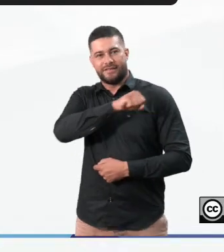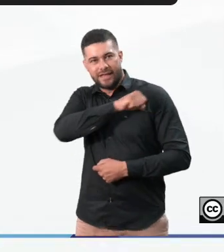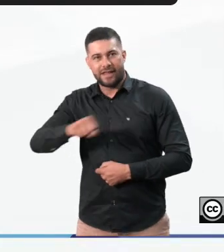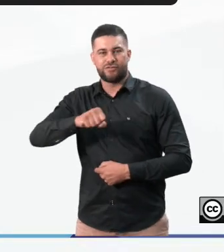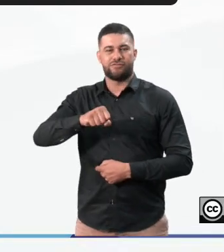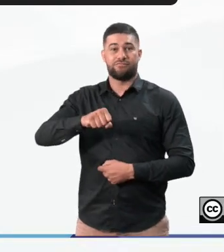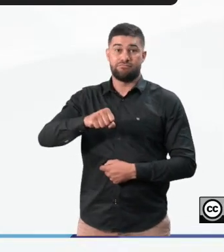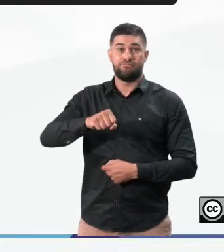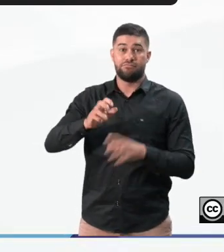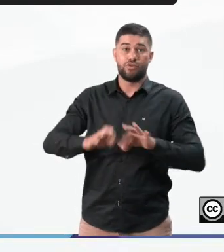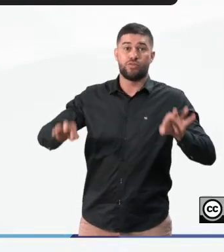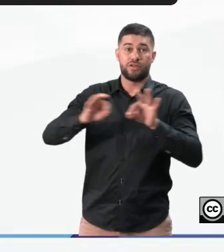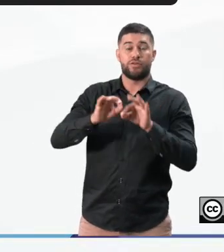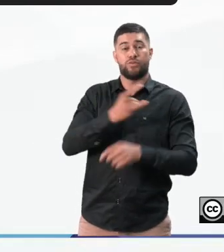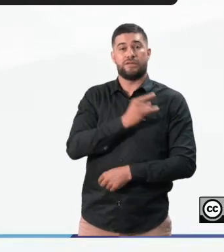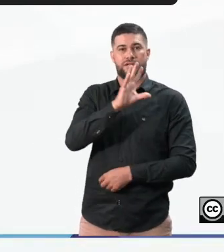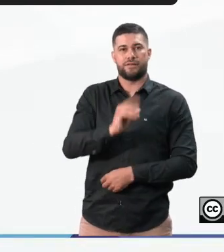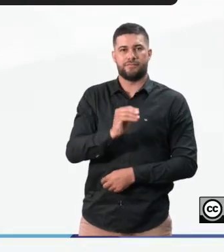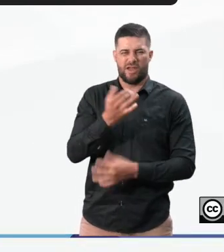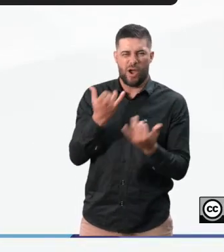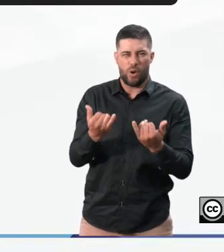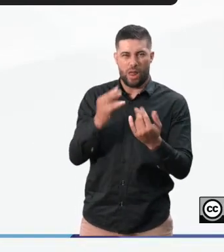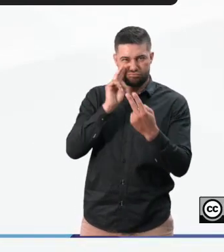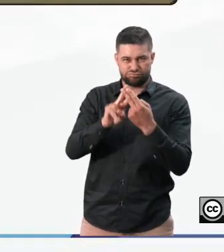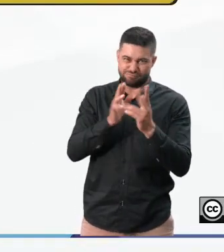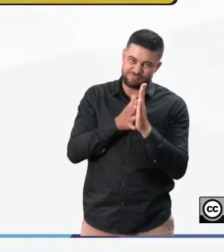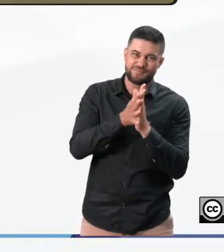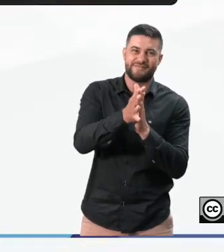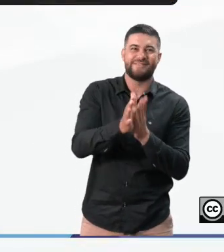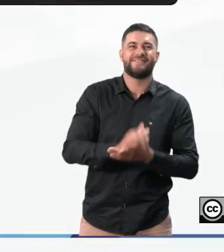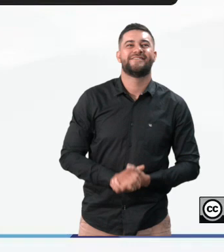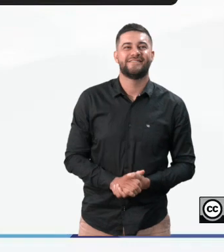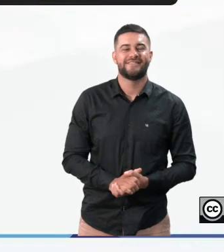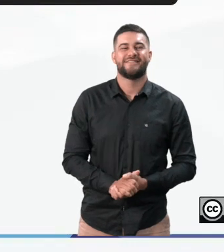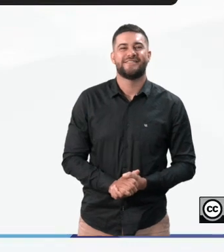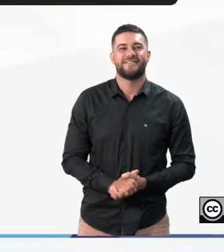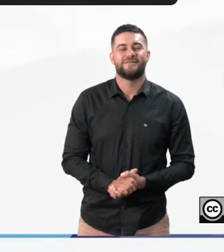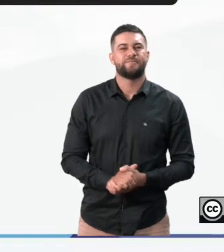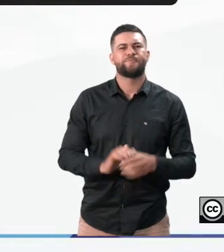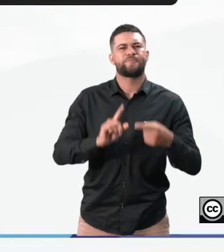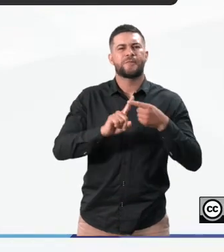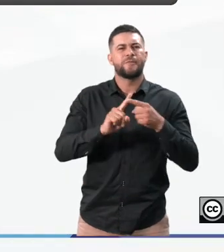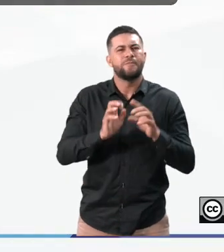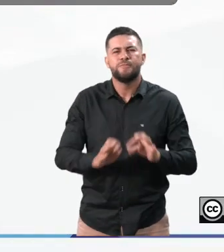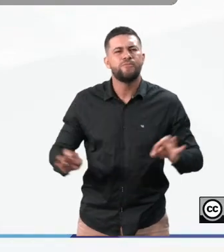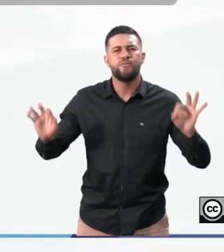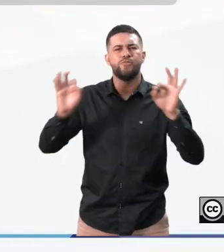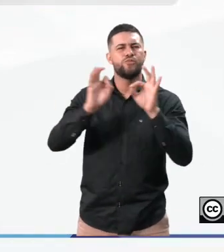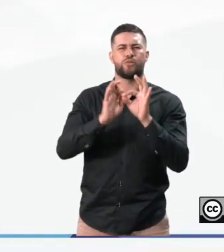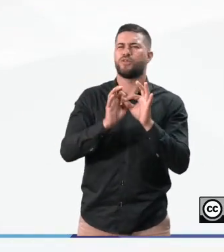académica o administrativa, consejo académico, rector y consejo superior.